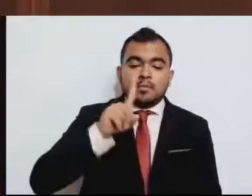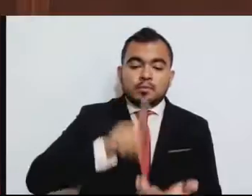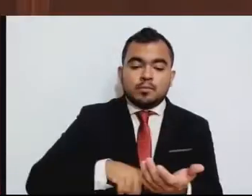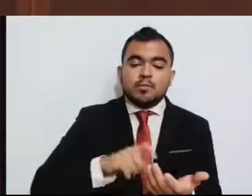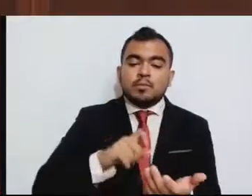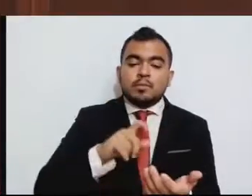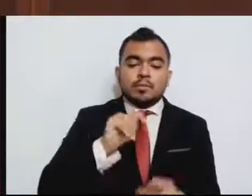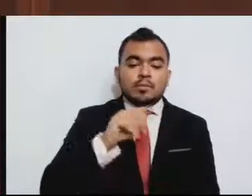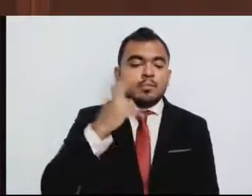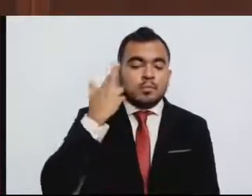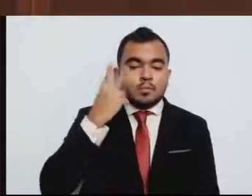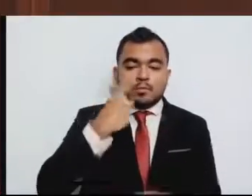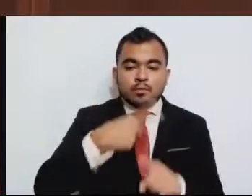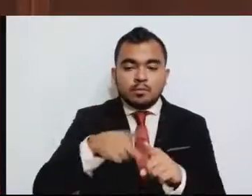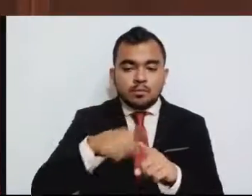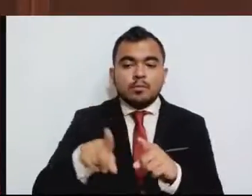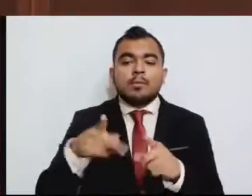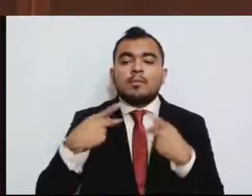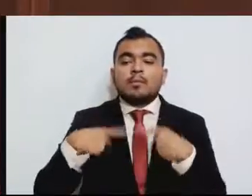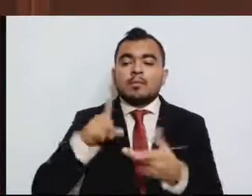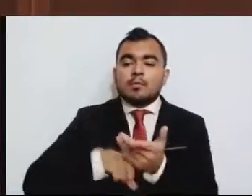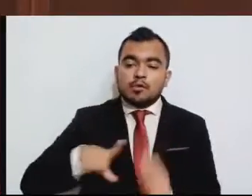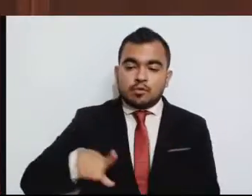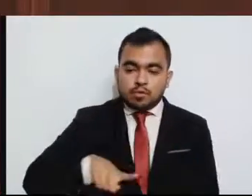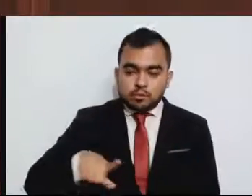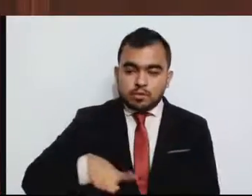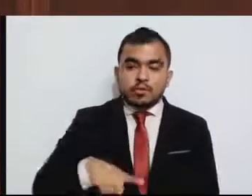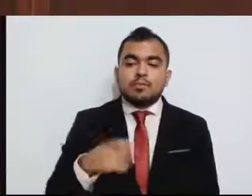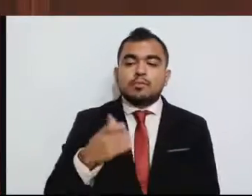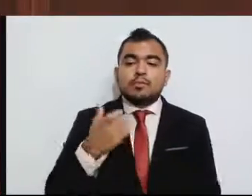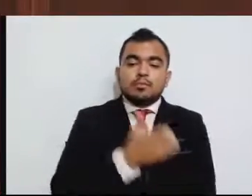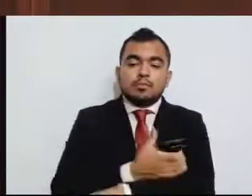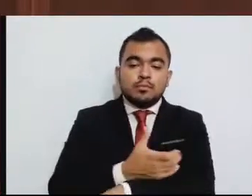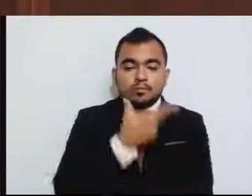comunicación compañeras y compañeros diputados